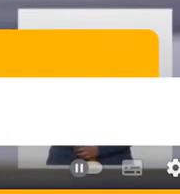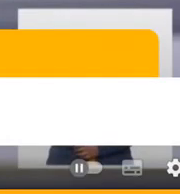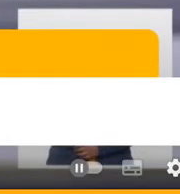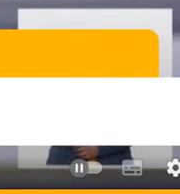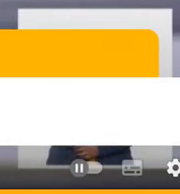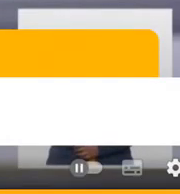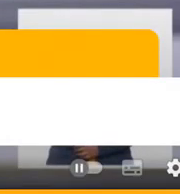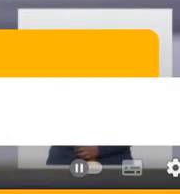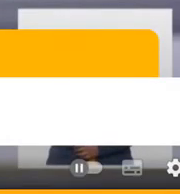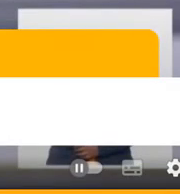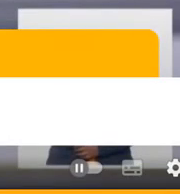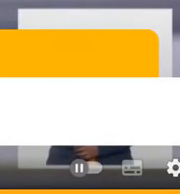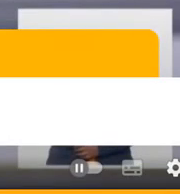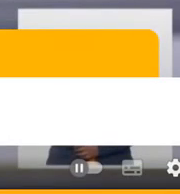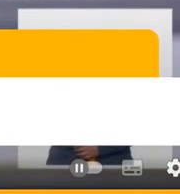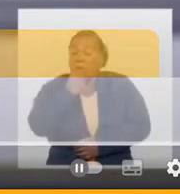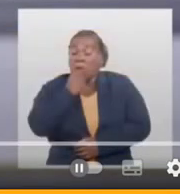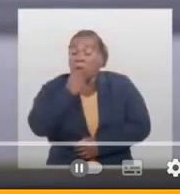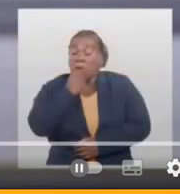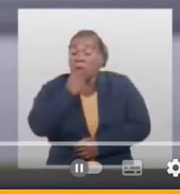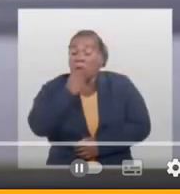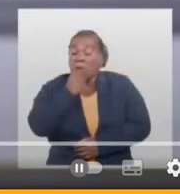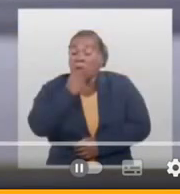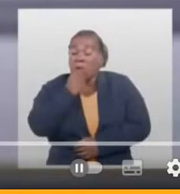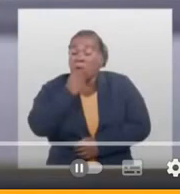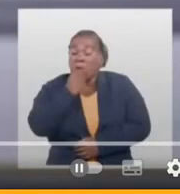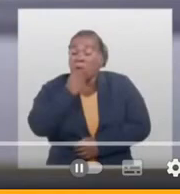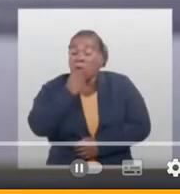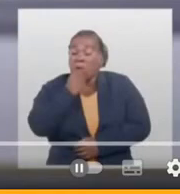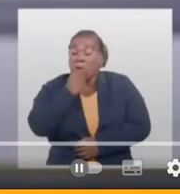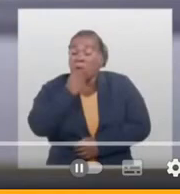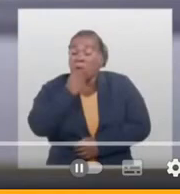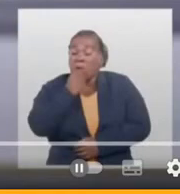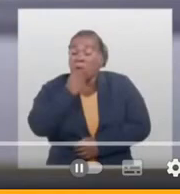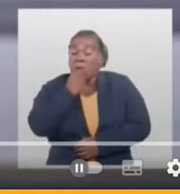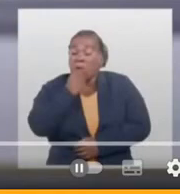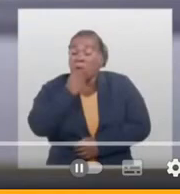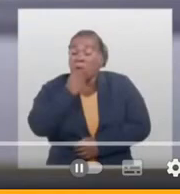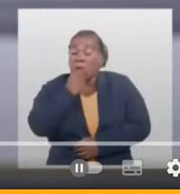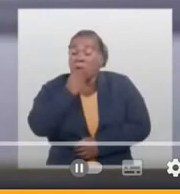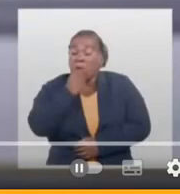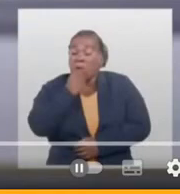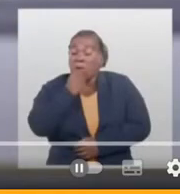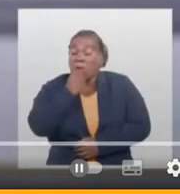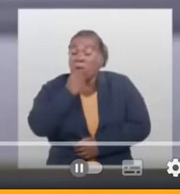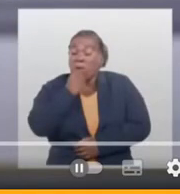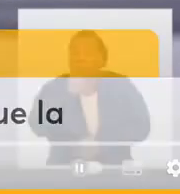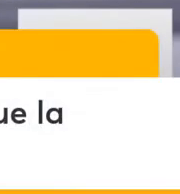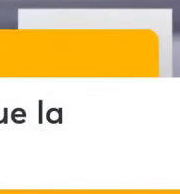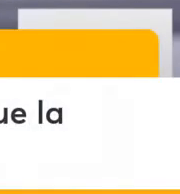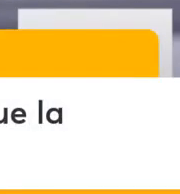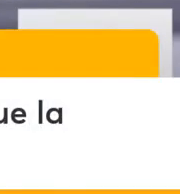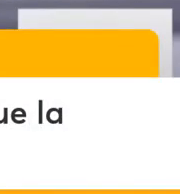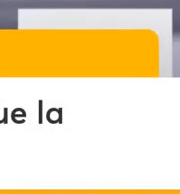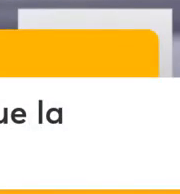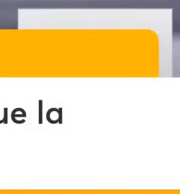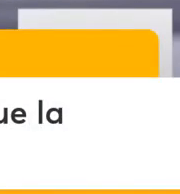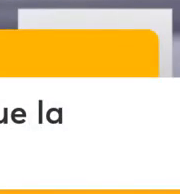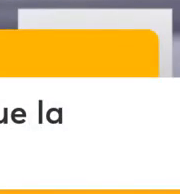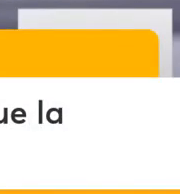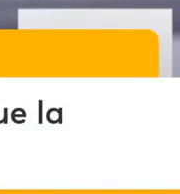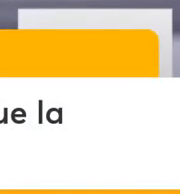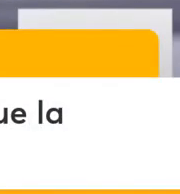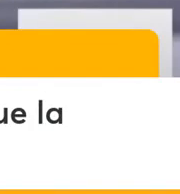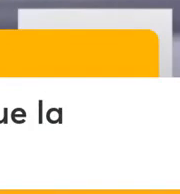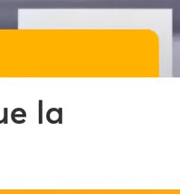han aumentado la cantidad? Como que era un poco, como que daba a entender que era mucho dinero, ¿verdad? Y yo le